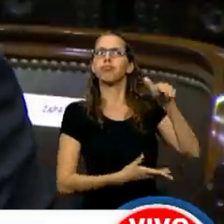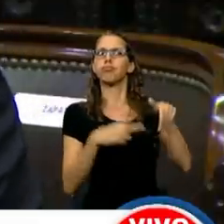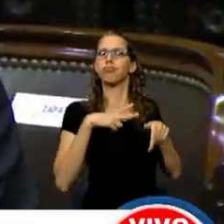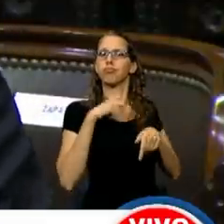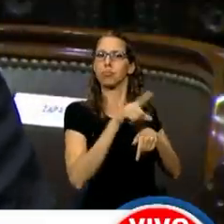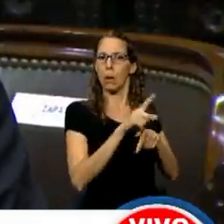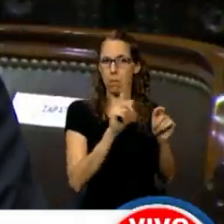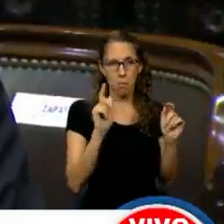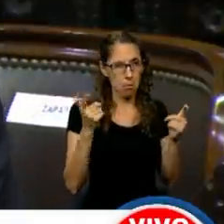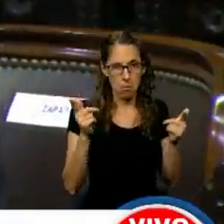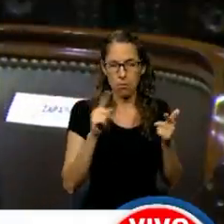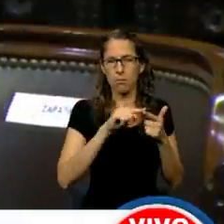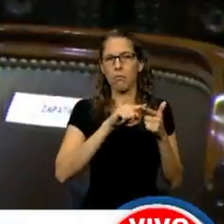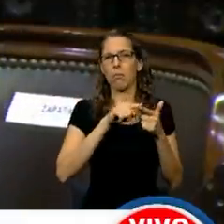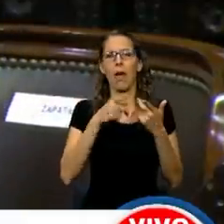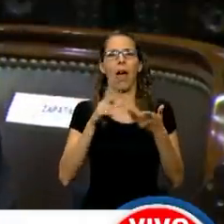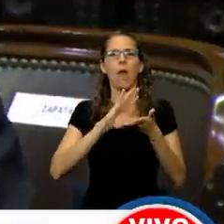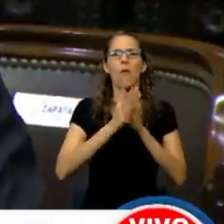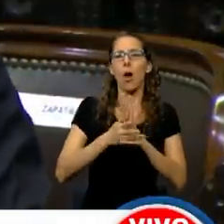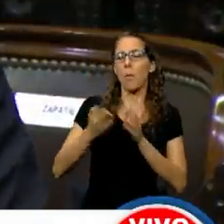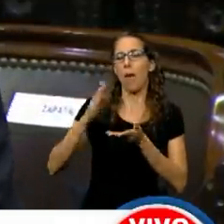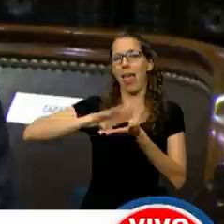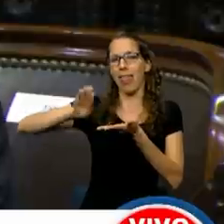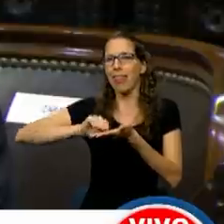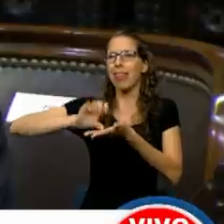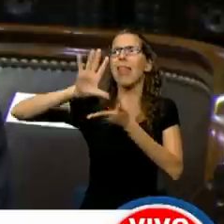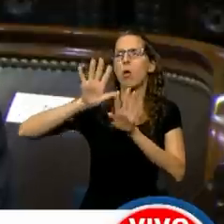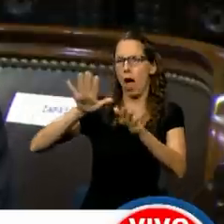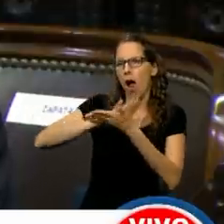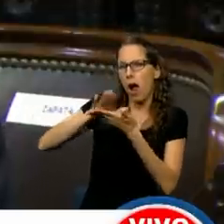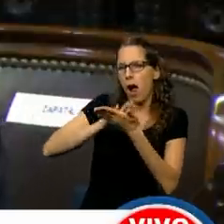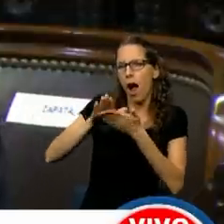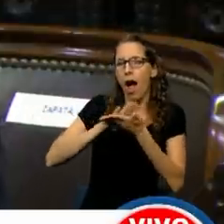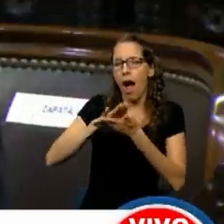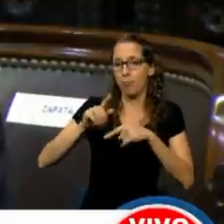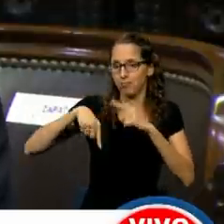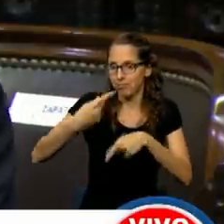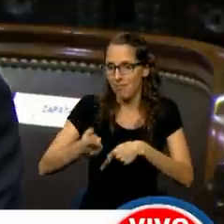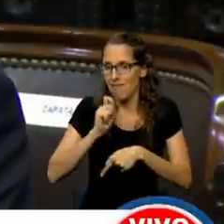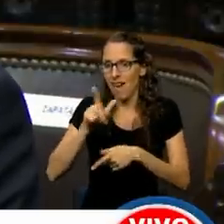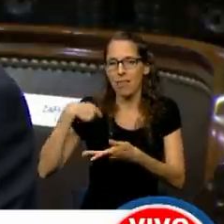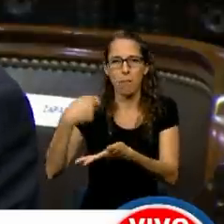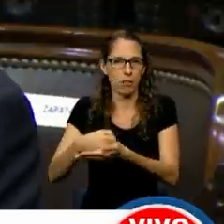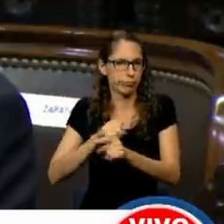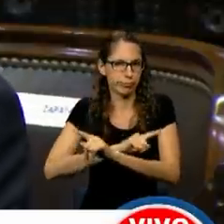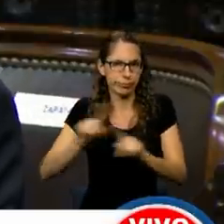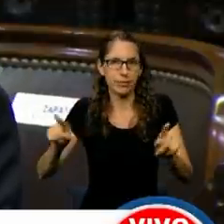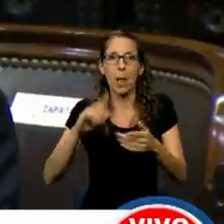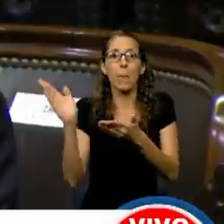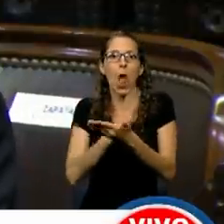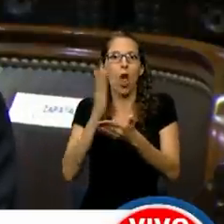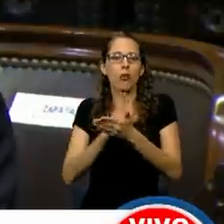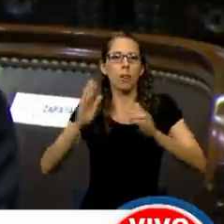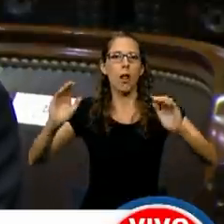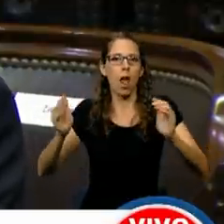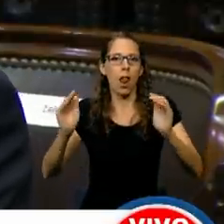no hay posibilidad de renegociar la deuda en forma inmediata y realmente a nuestro sistema productivo se va achicando